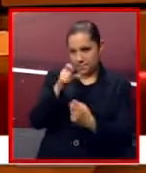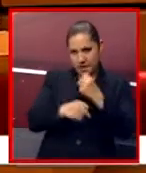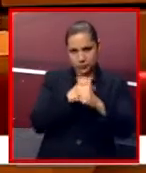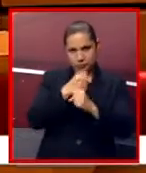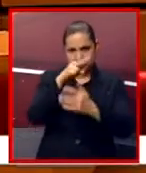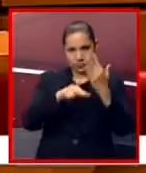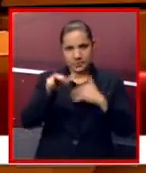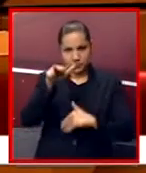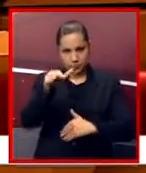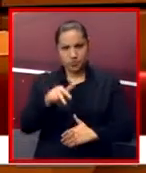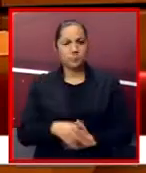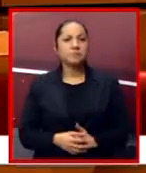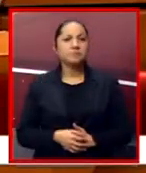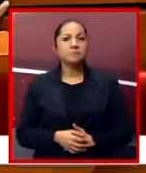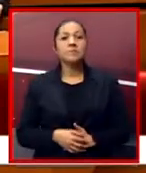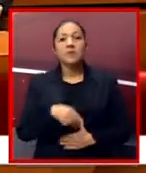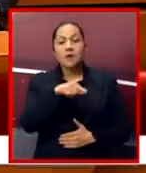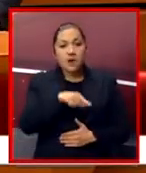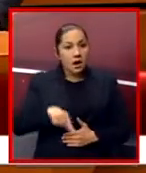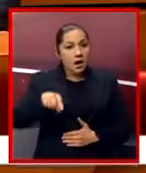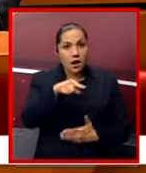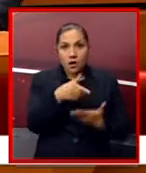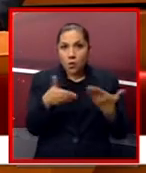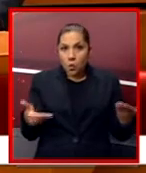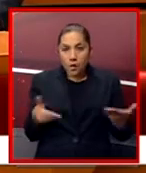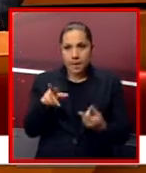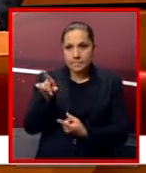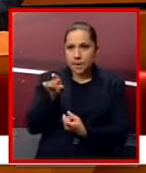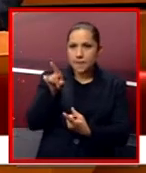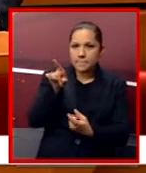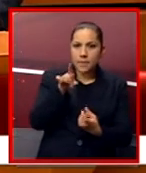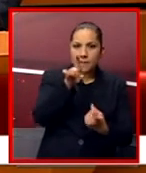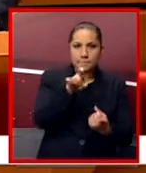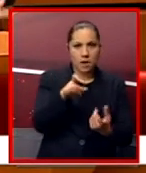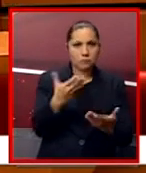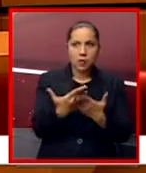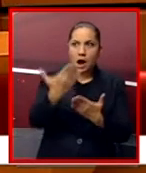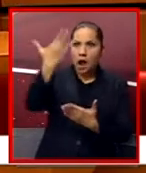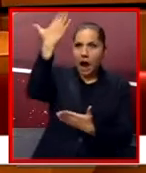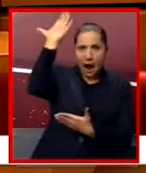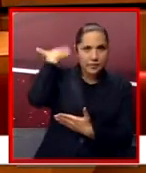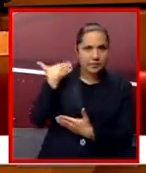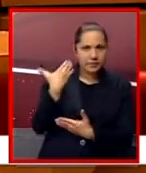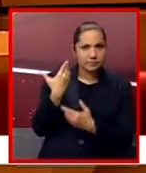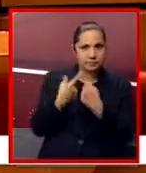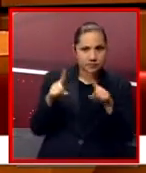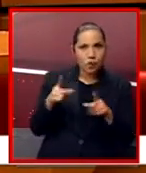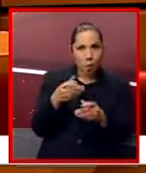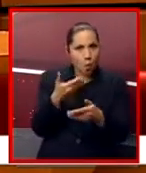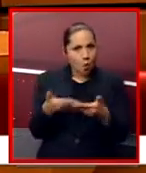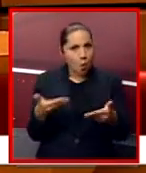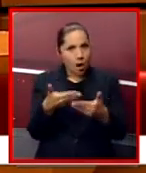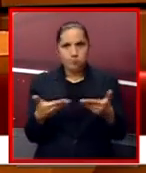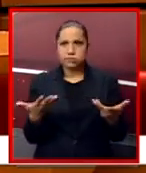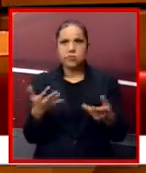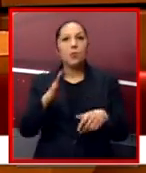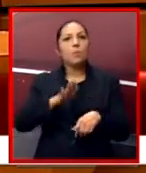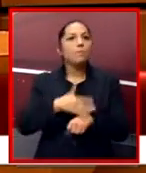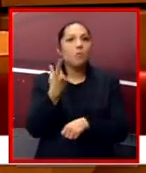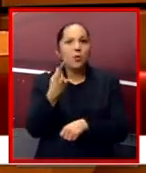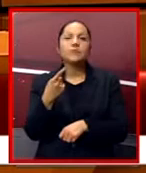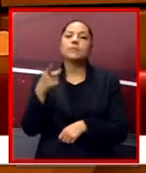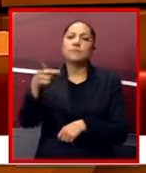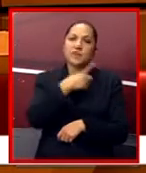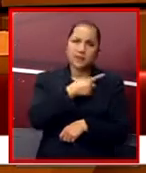Ha habido ingresos como nunca antes en el país, producto de la deuda, producto